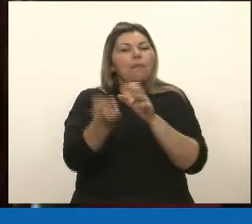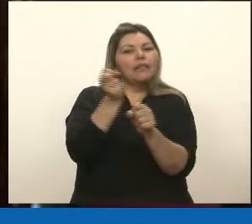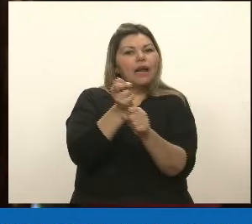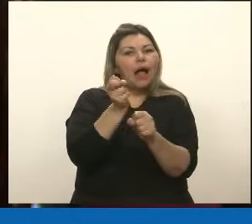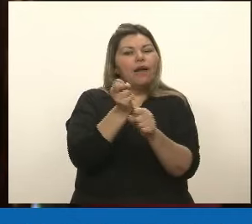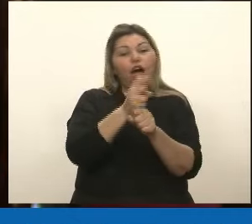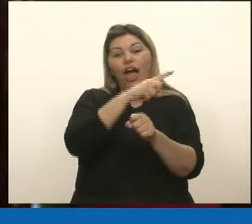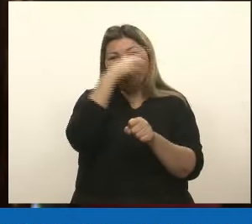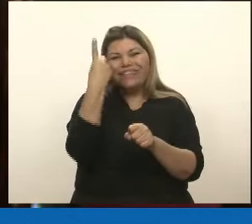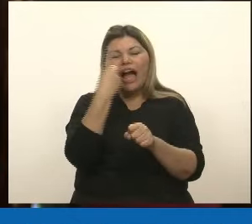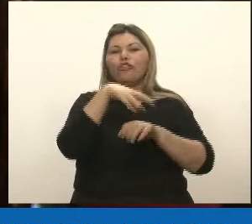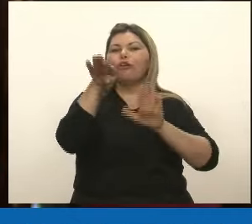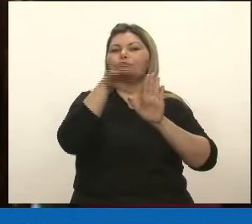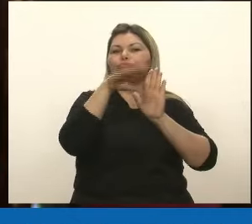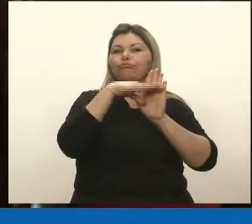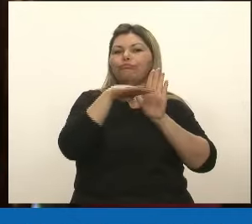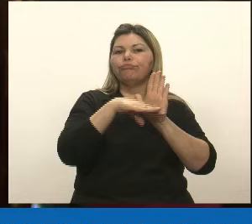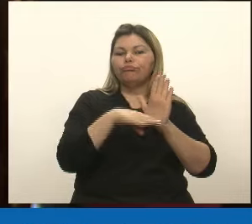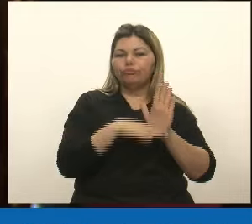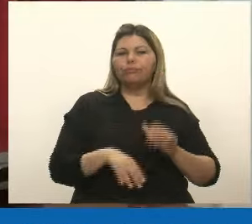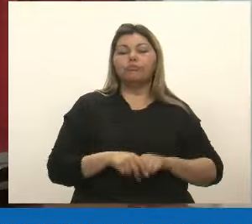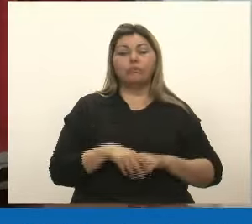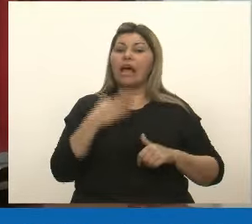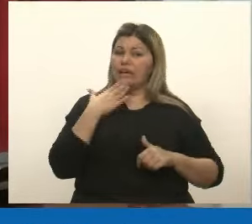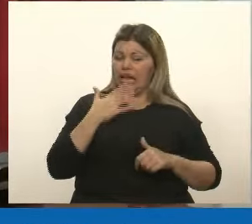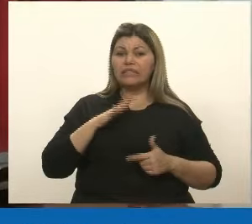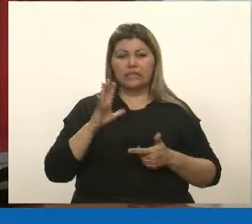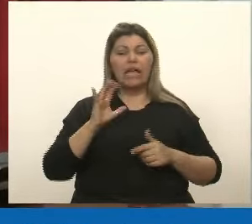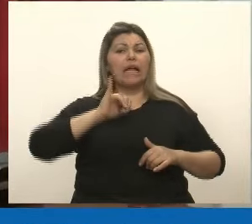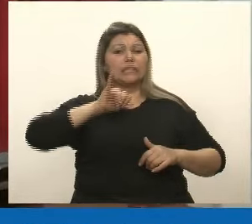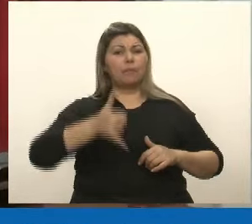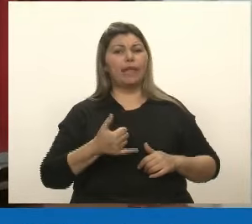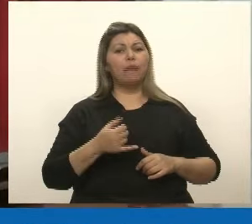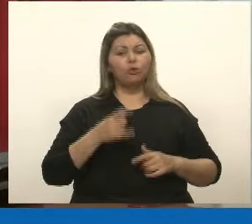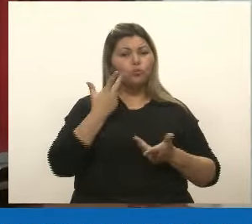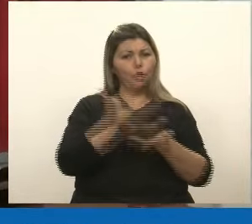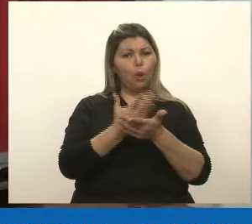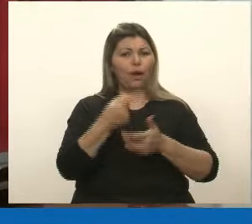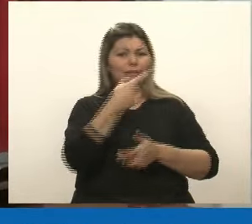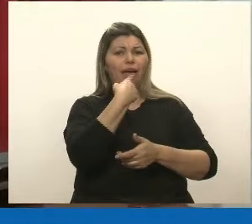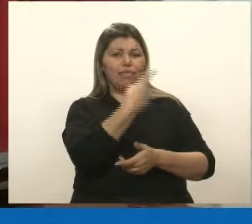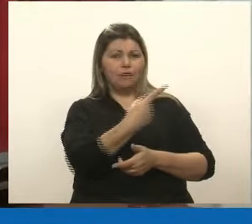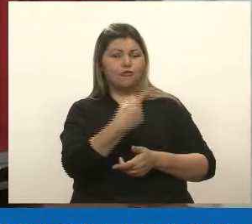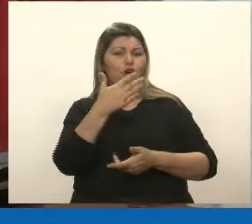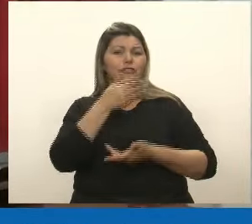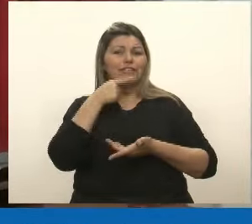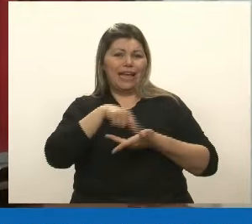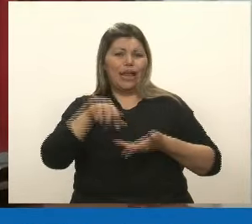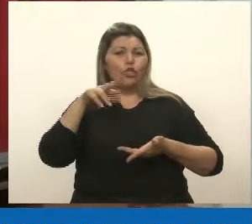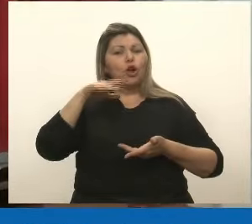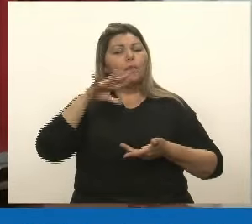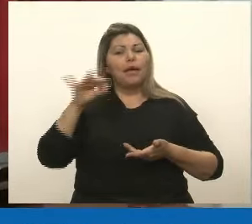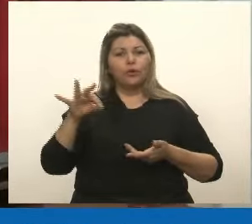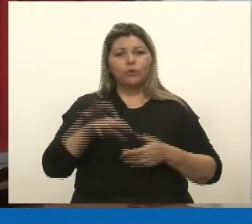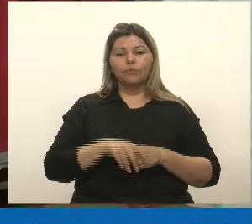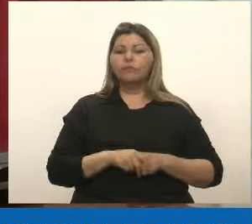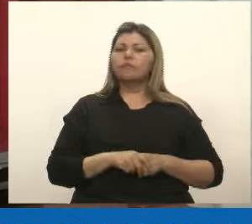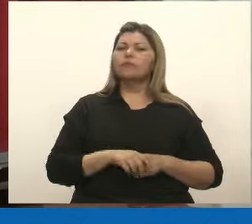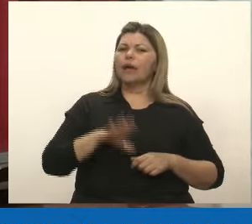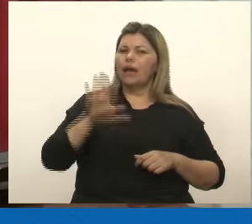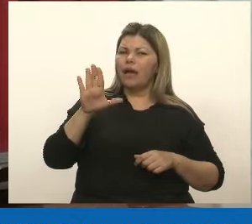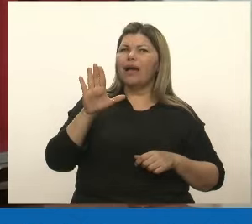jerarquías. Gracias. Aceptamos, presidente, la propuesta del senador Romero. Bien, gracias, pero ahí